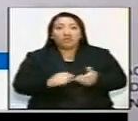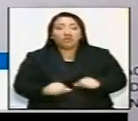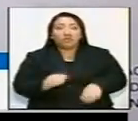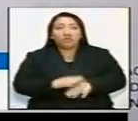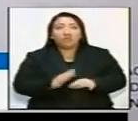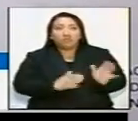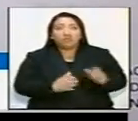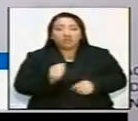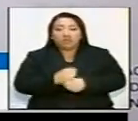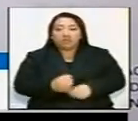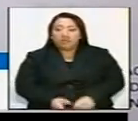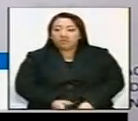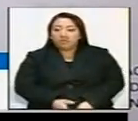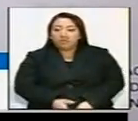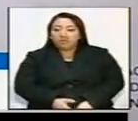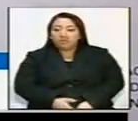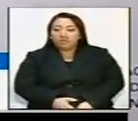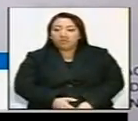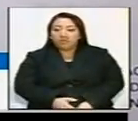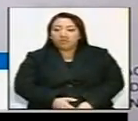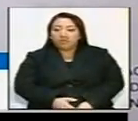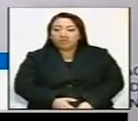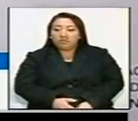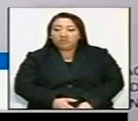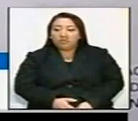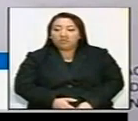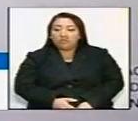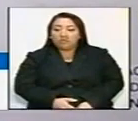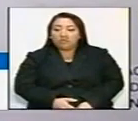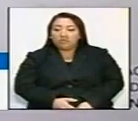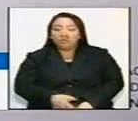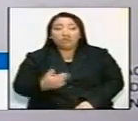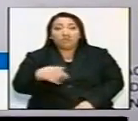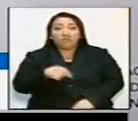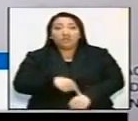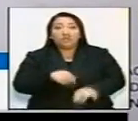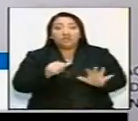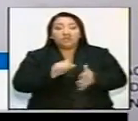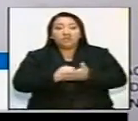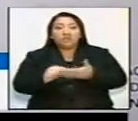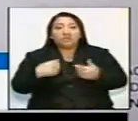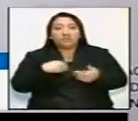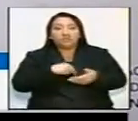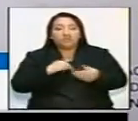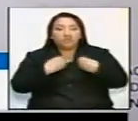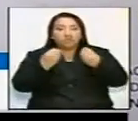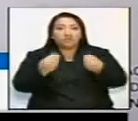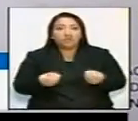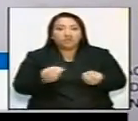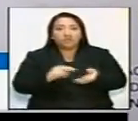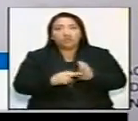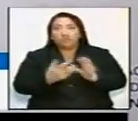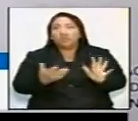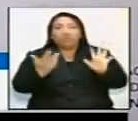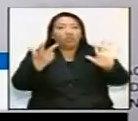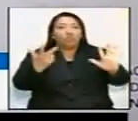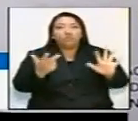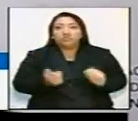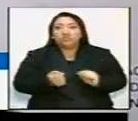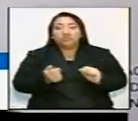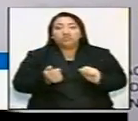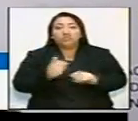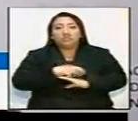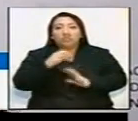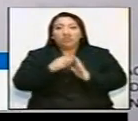plan. Ya el Ministro de Economía anunció que en este semestre deberíamos estar enviando al menos